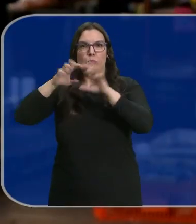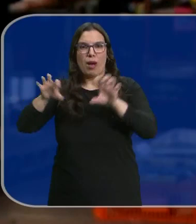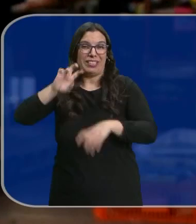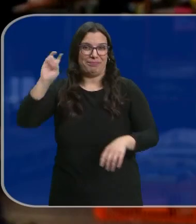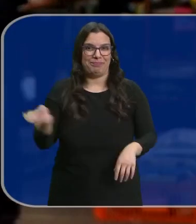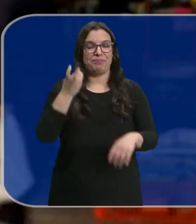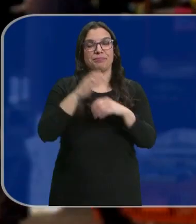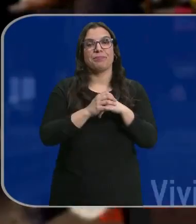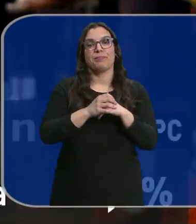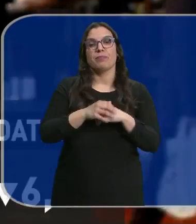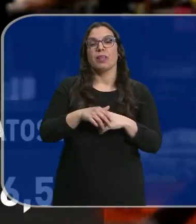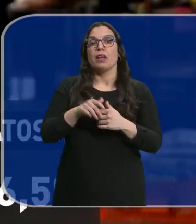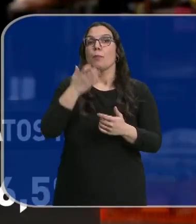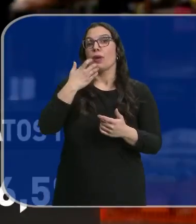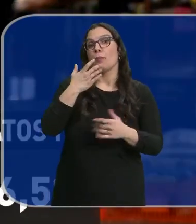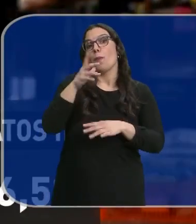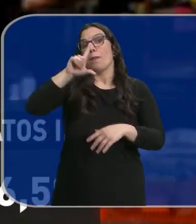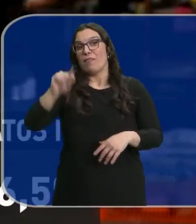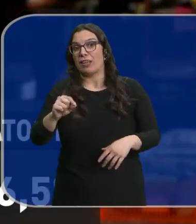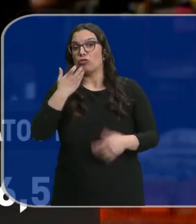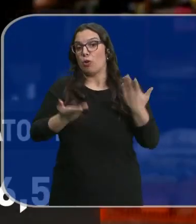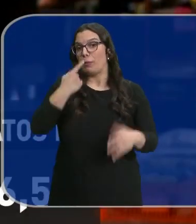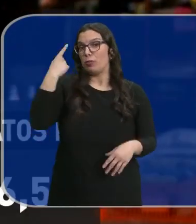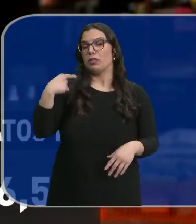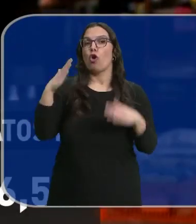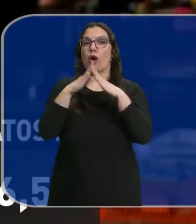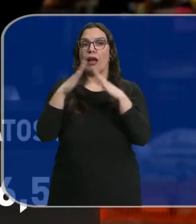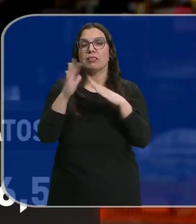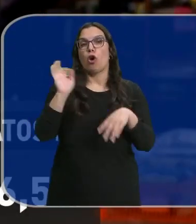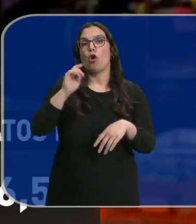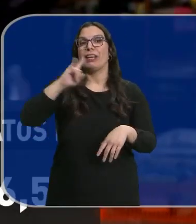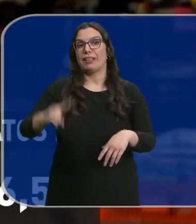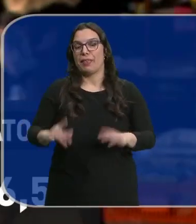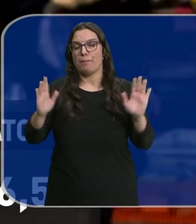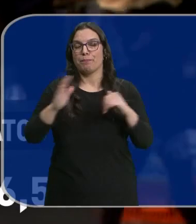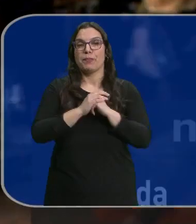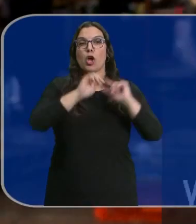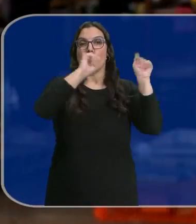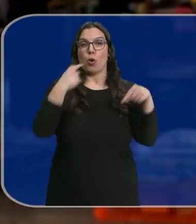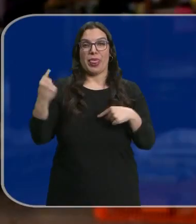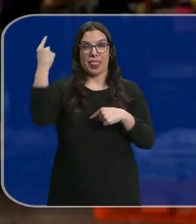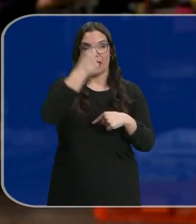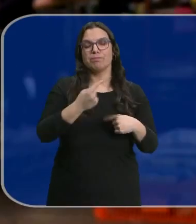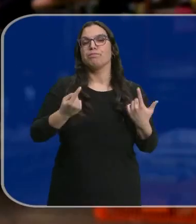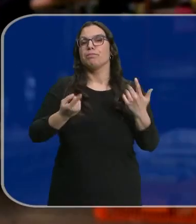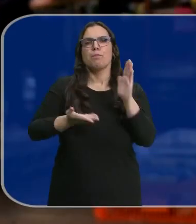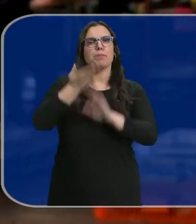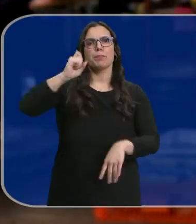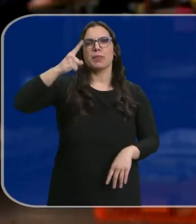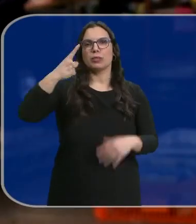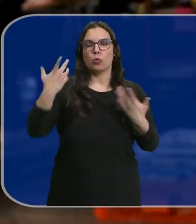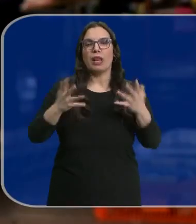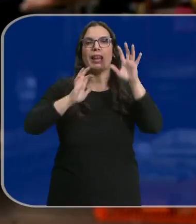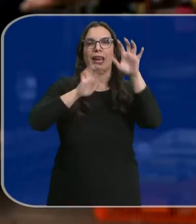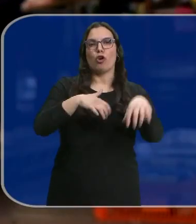muebles. Por contra, hoy pagamos bastante menos que hace un año por la vivienda o por la electricidad. Por provincias, las que mayores subidas han vivido